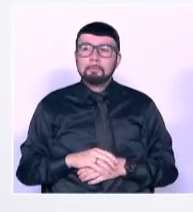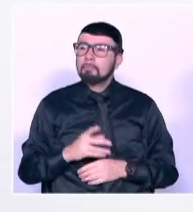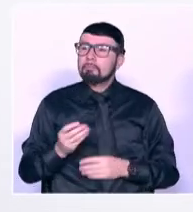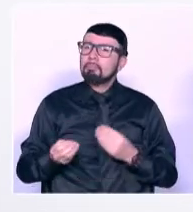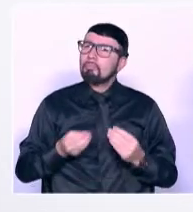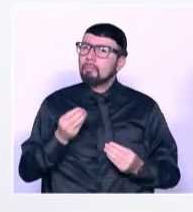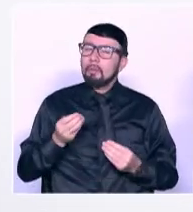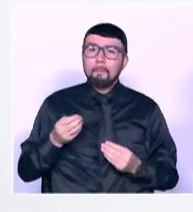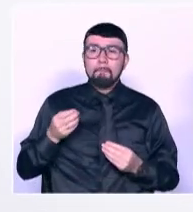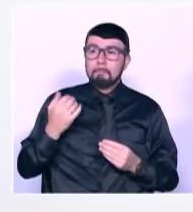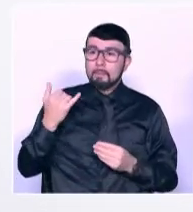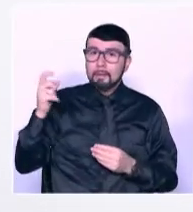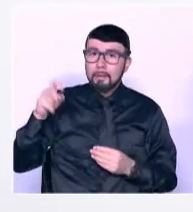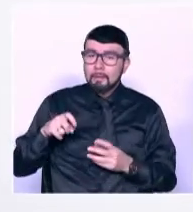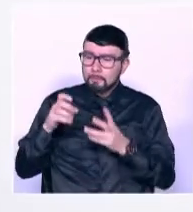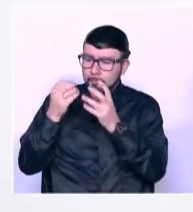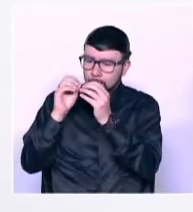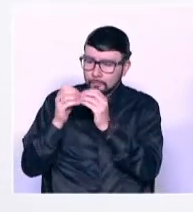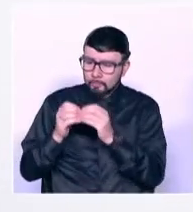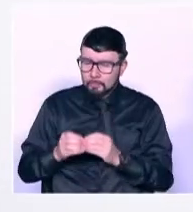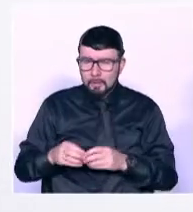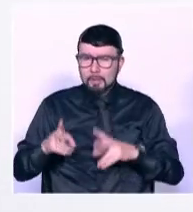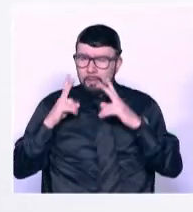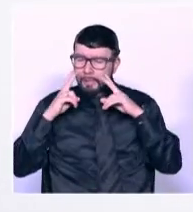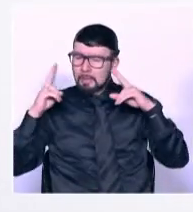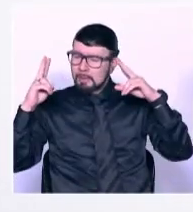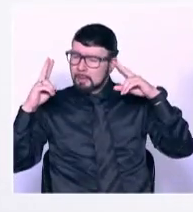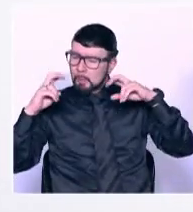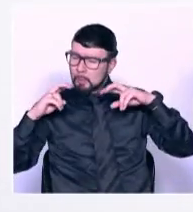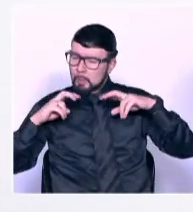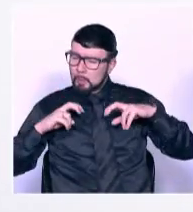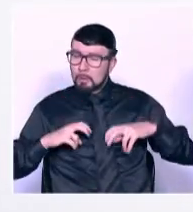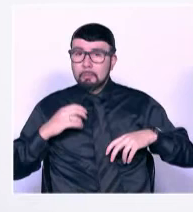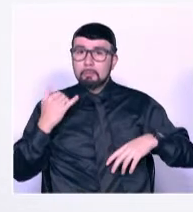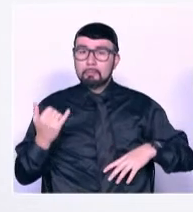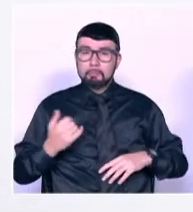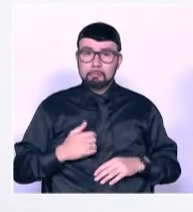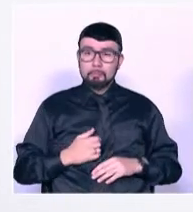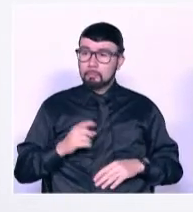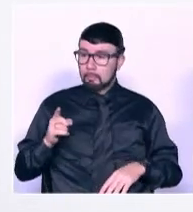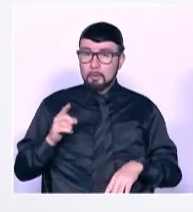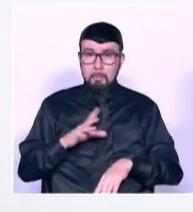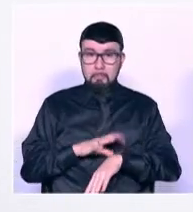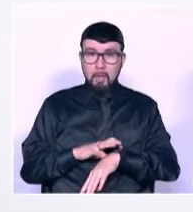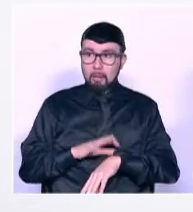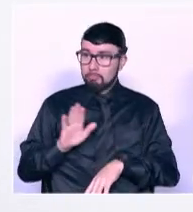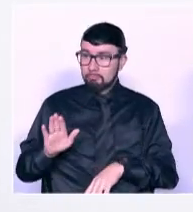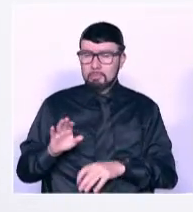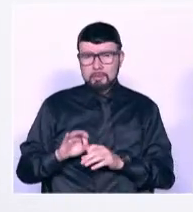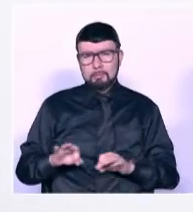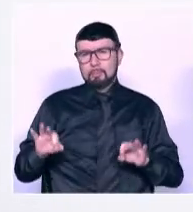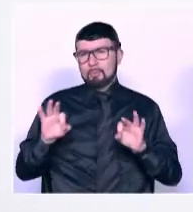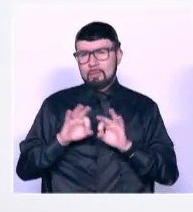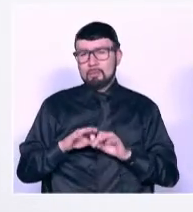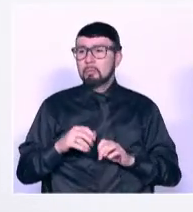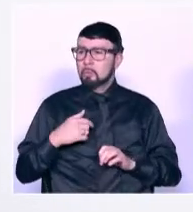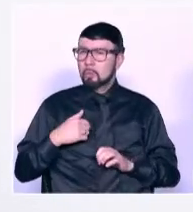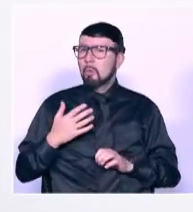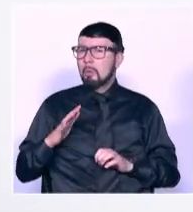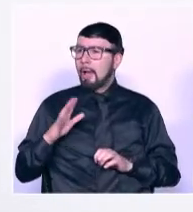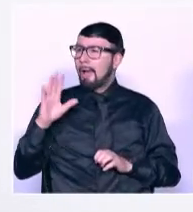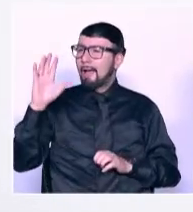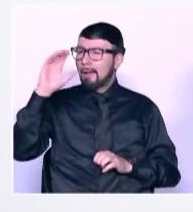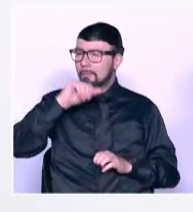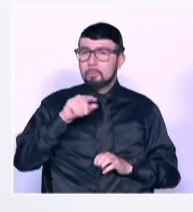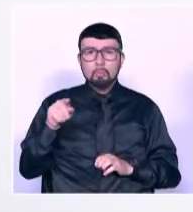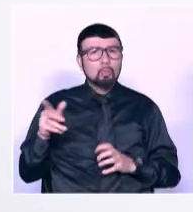debemos realizar una auscultación. La parte clínica es muy importante. Yo puedo más o menos tratar de saber dónde